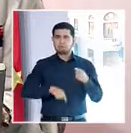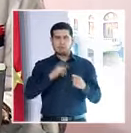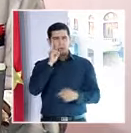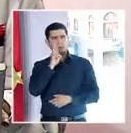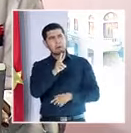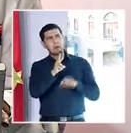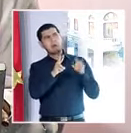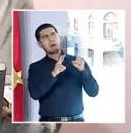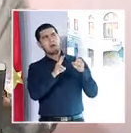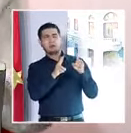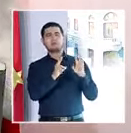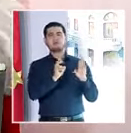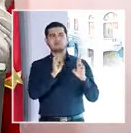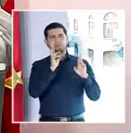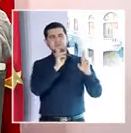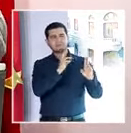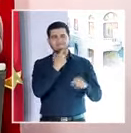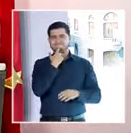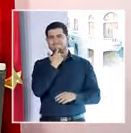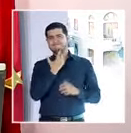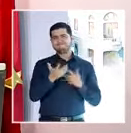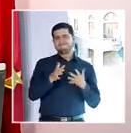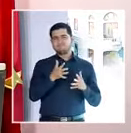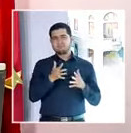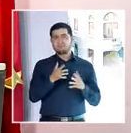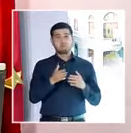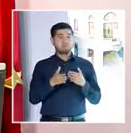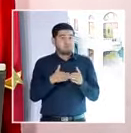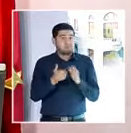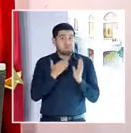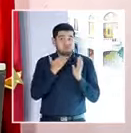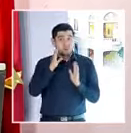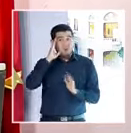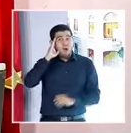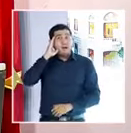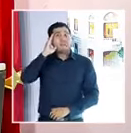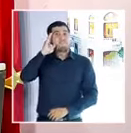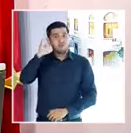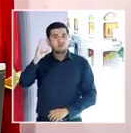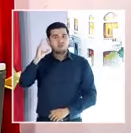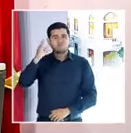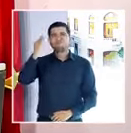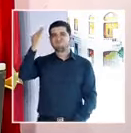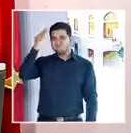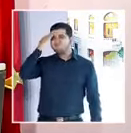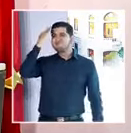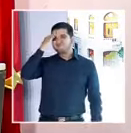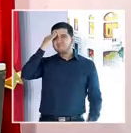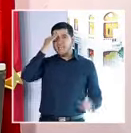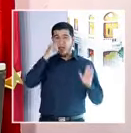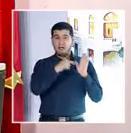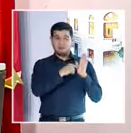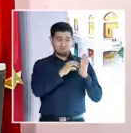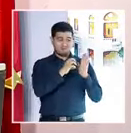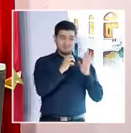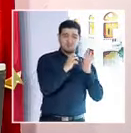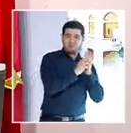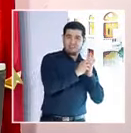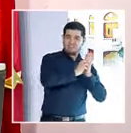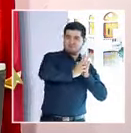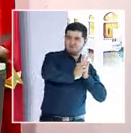reconocida prontamente. Pero estamos convencidos que nuestra huella, que nuestra impronta estará en